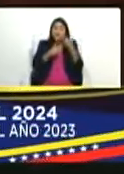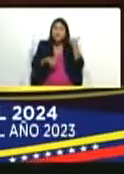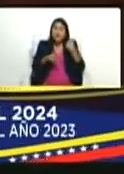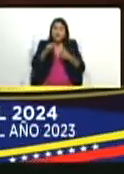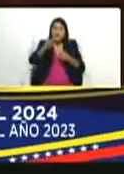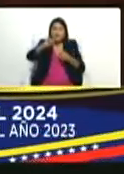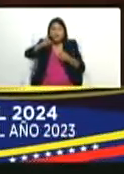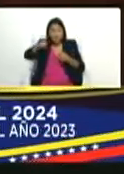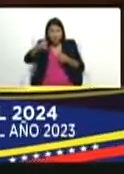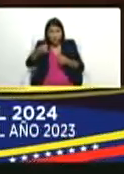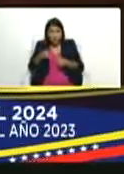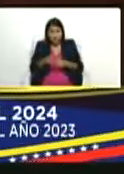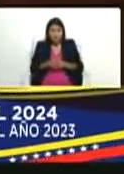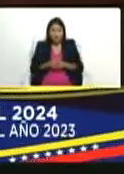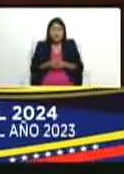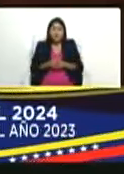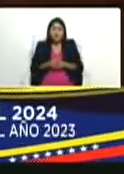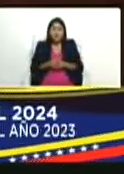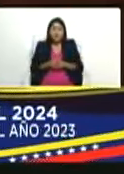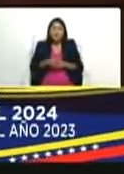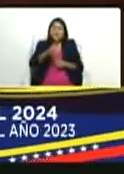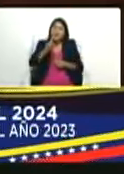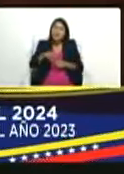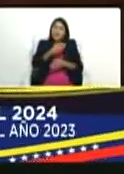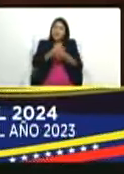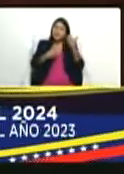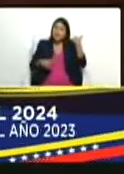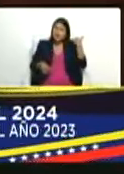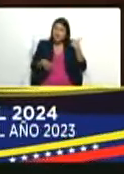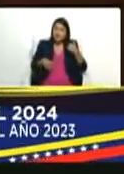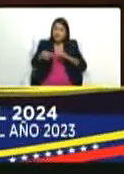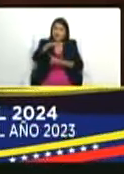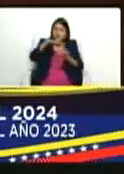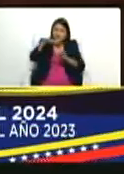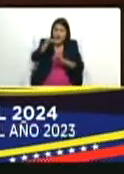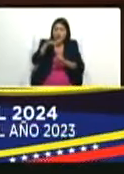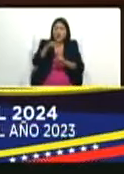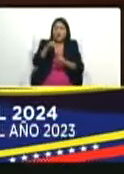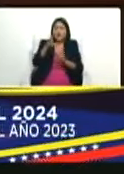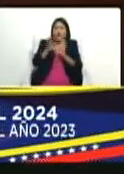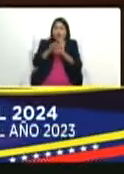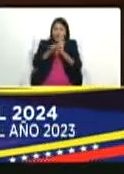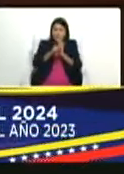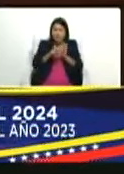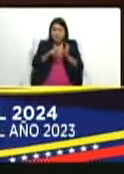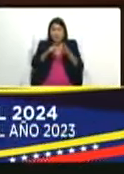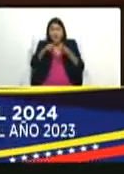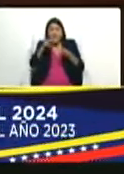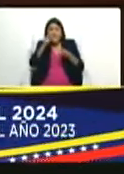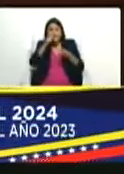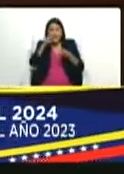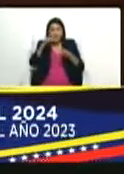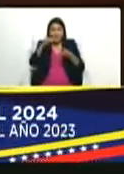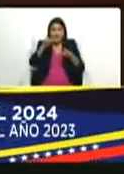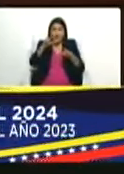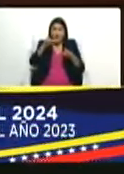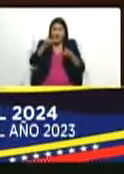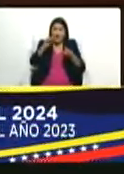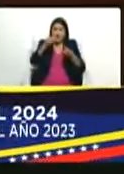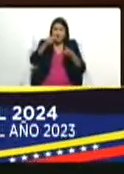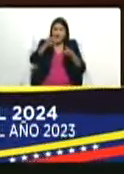del Tribunal Supremo de Justicia y presidente de la Sala Constitucional. Doctor Malaquía Rodríguez, presidente de la